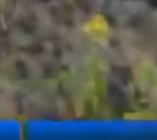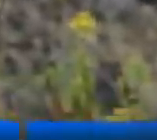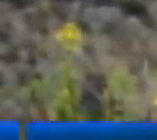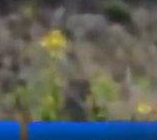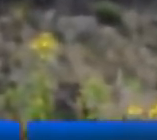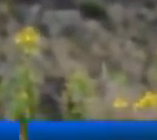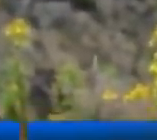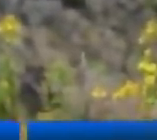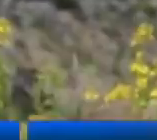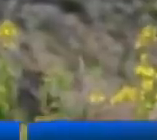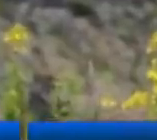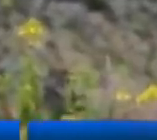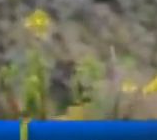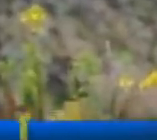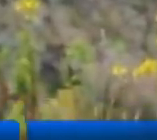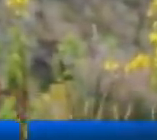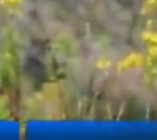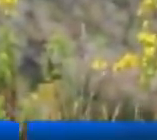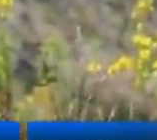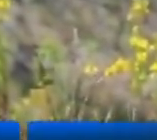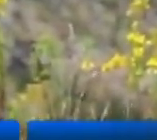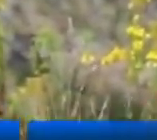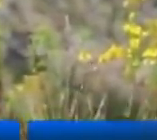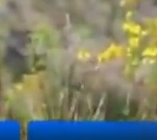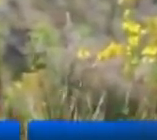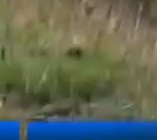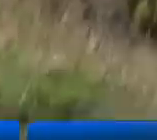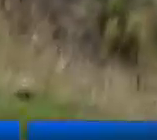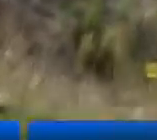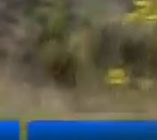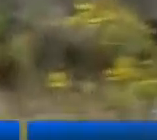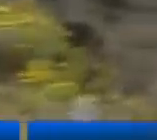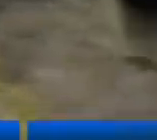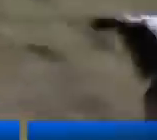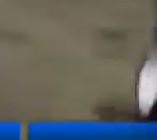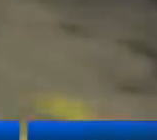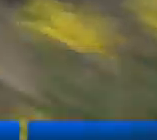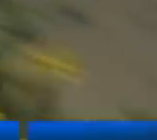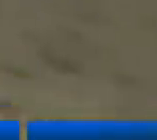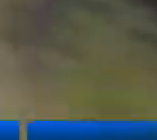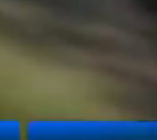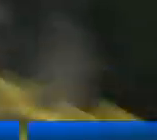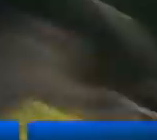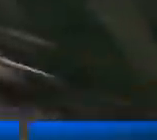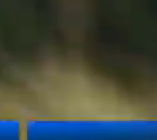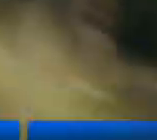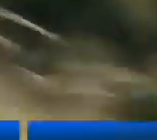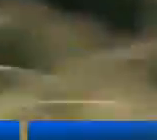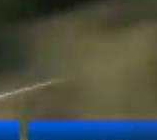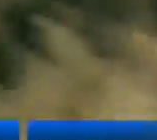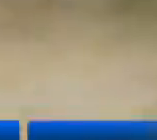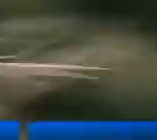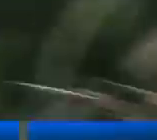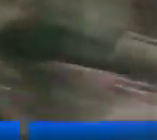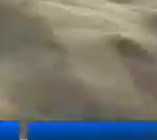Este fue el momento en que el cóndor Guiñaro fue liberado en una zona abierta entre los peñones del Isco y del Cóndor en la parroquia de Pintac.